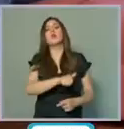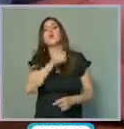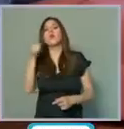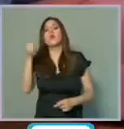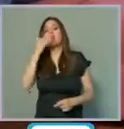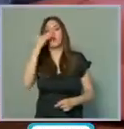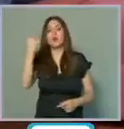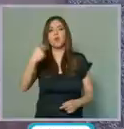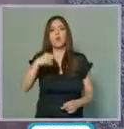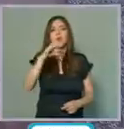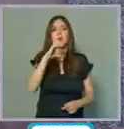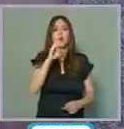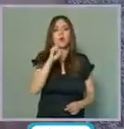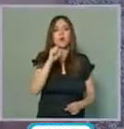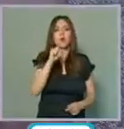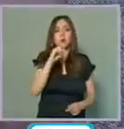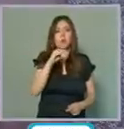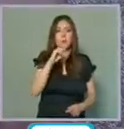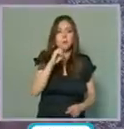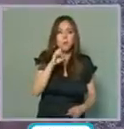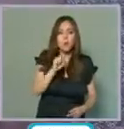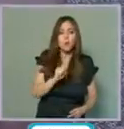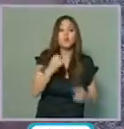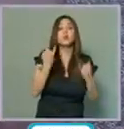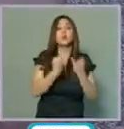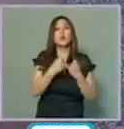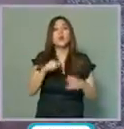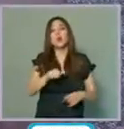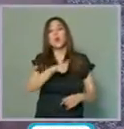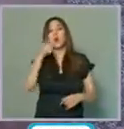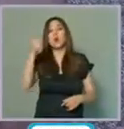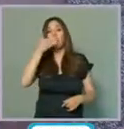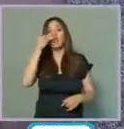cosmos. Ah, ok. Incluso la magnolia, hay 2